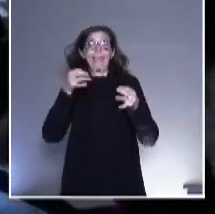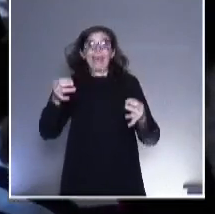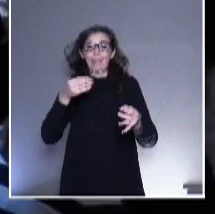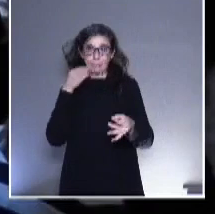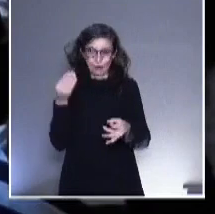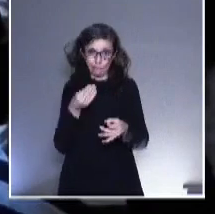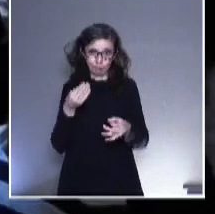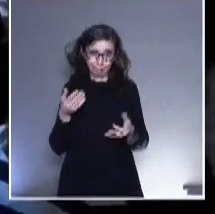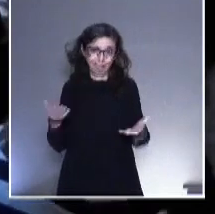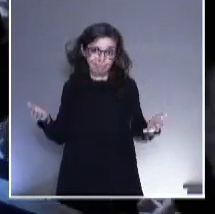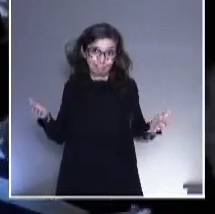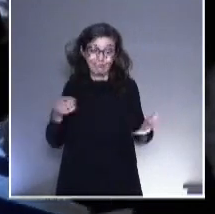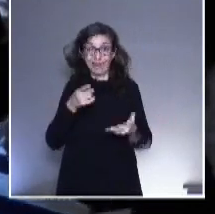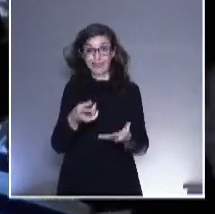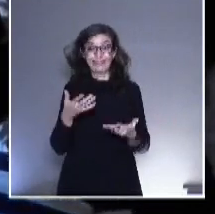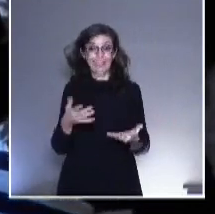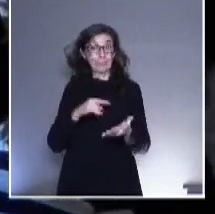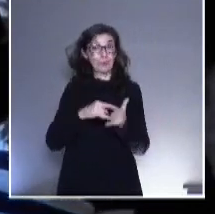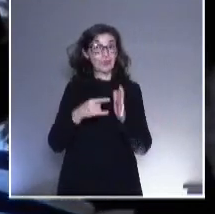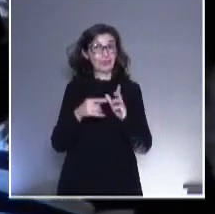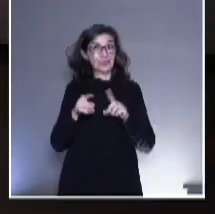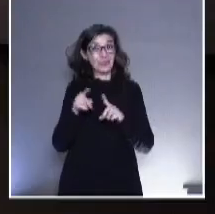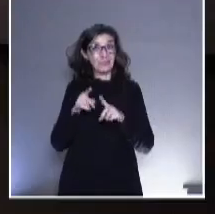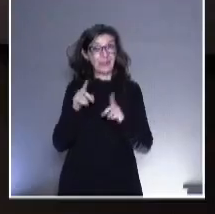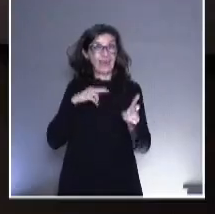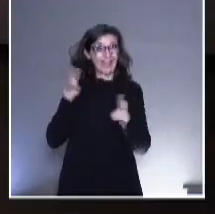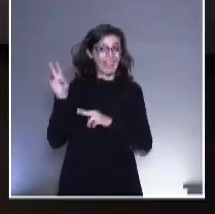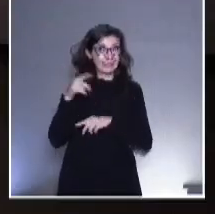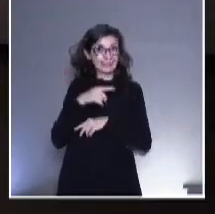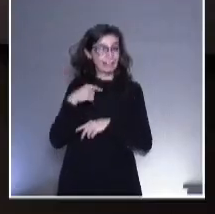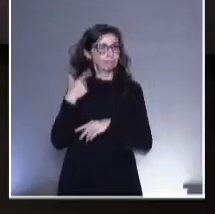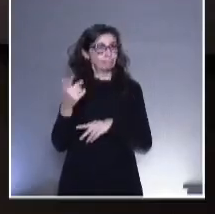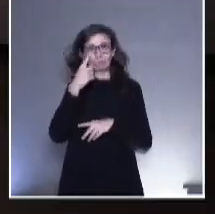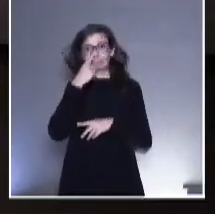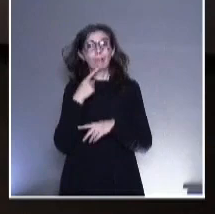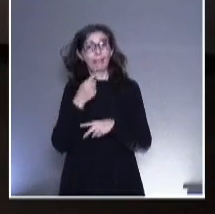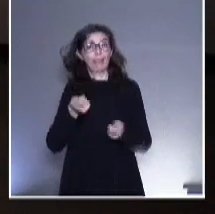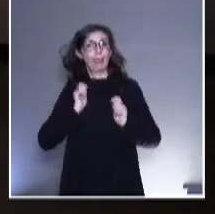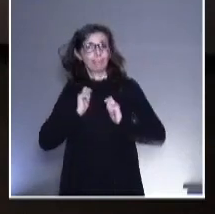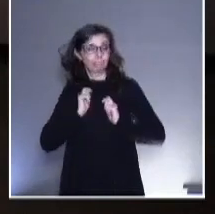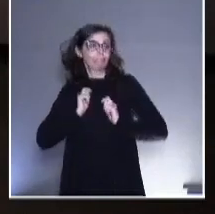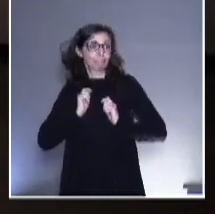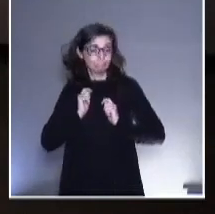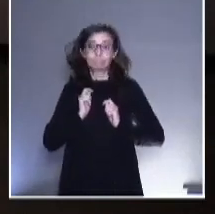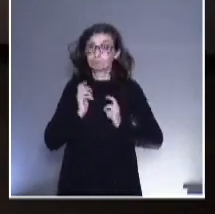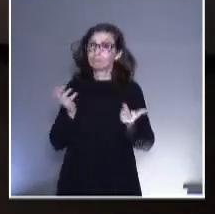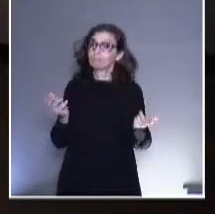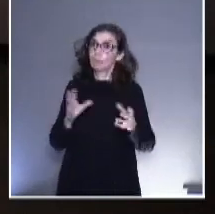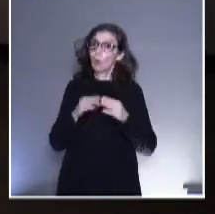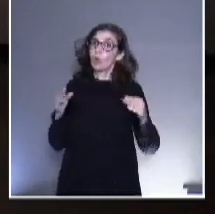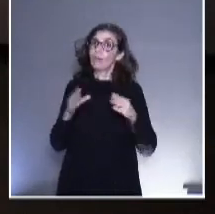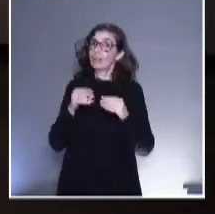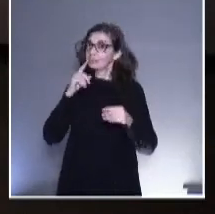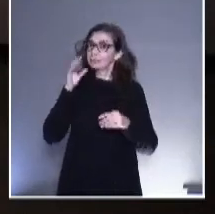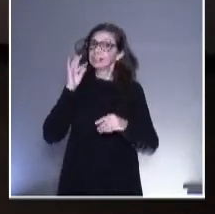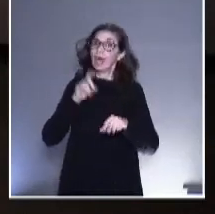Así que proyectos como este constituyen una mejora para la universidad en términos de imagen, sin duda, porque muestra que los universitarios no